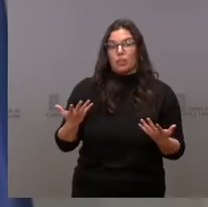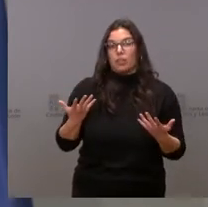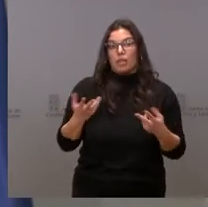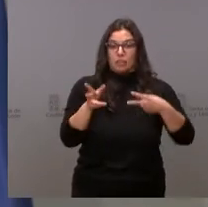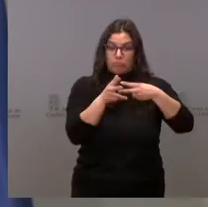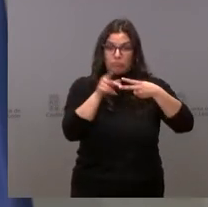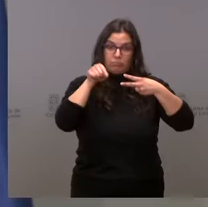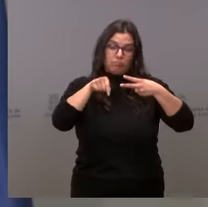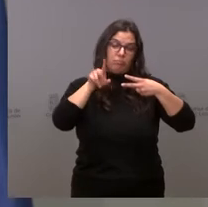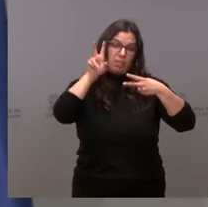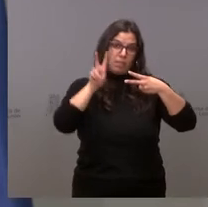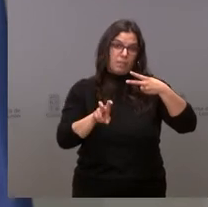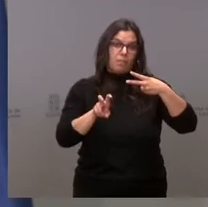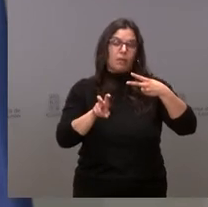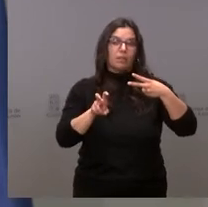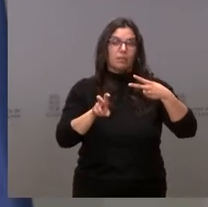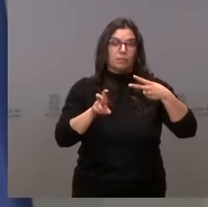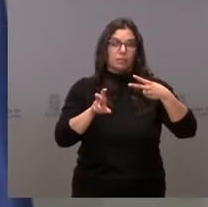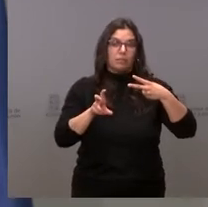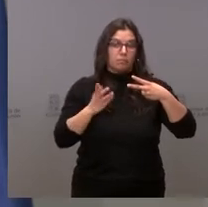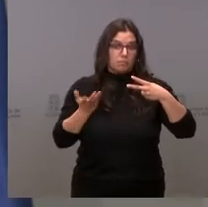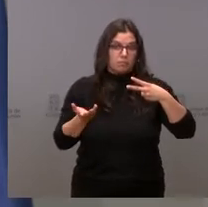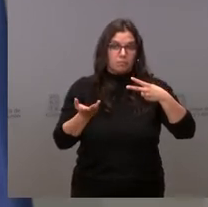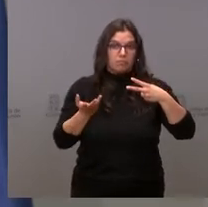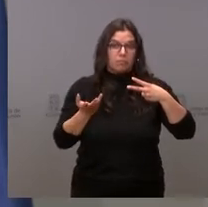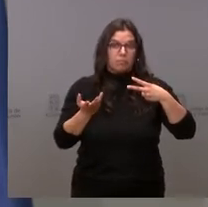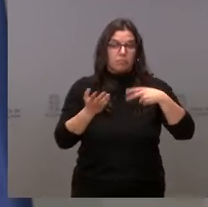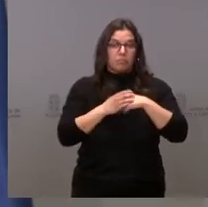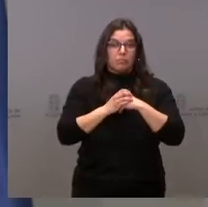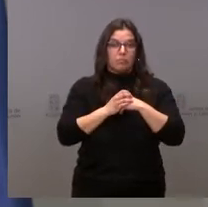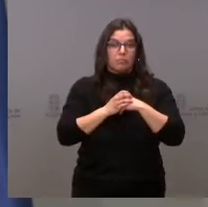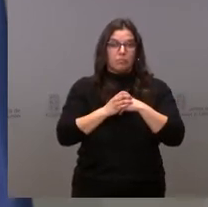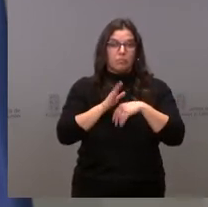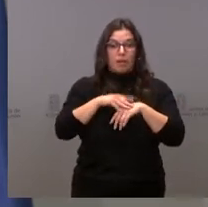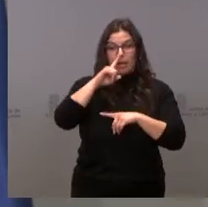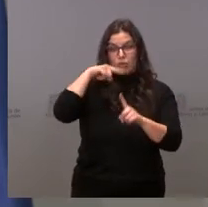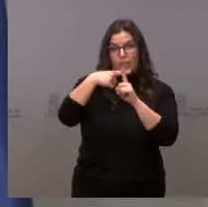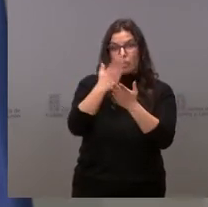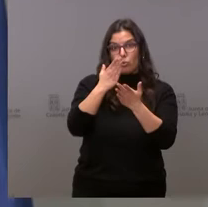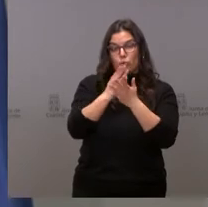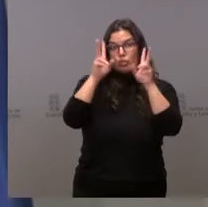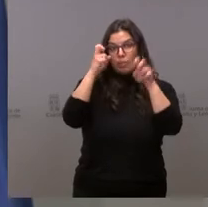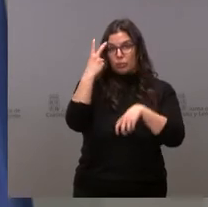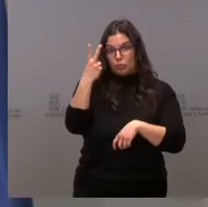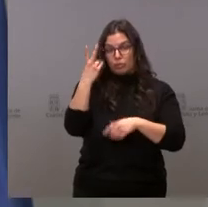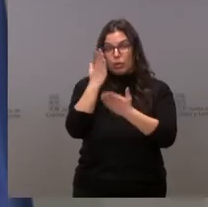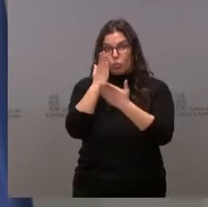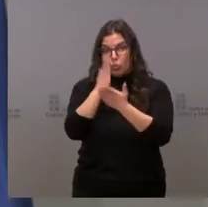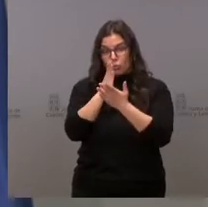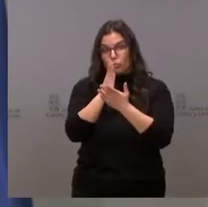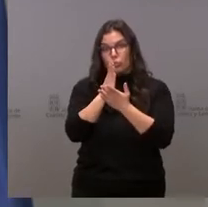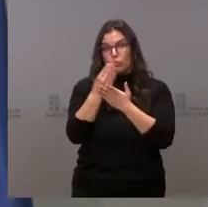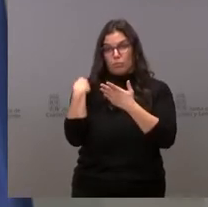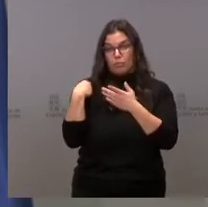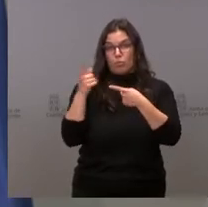en el día de hoy en materia educación para este próximo curso la aplicación de